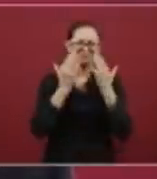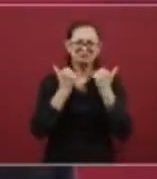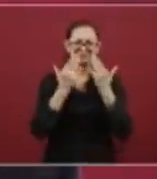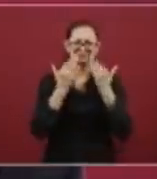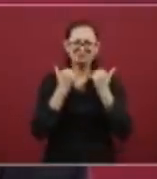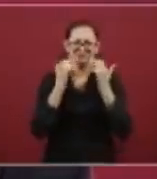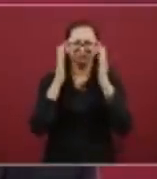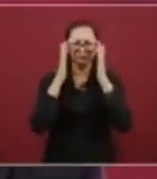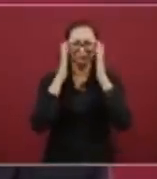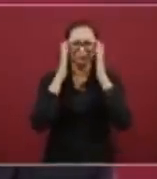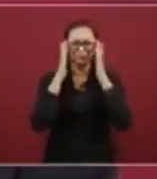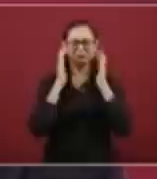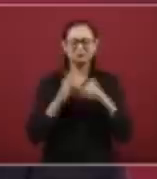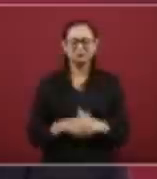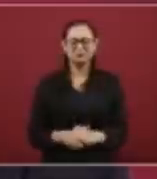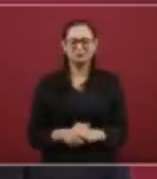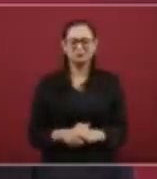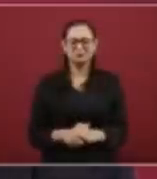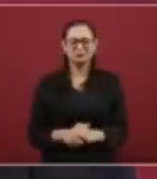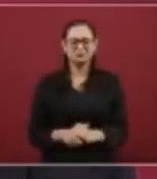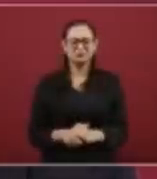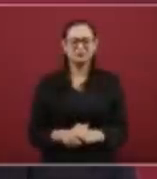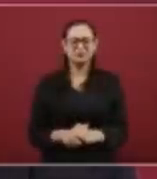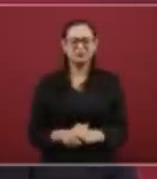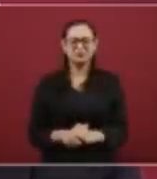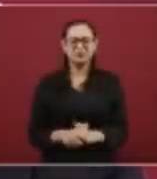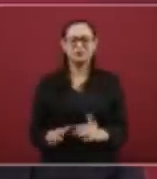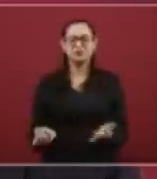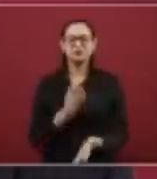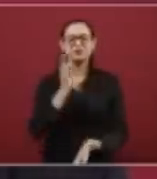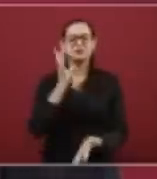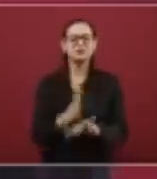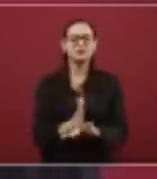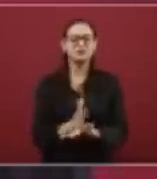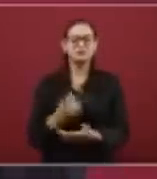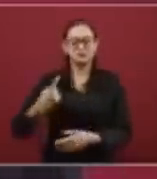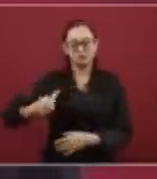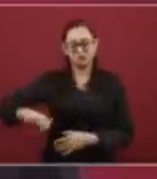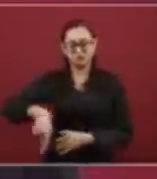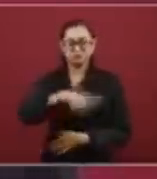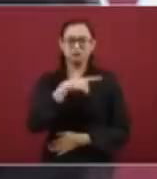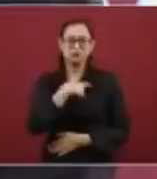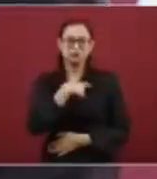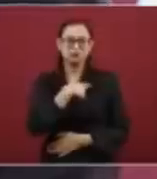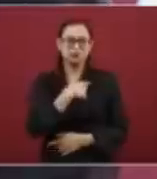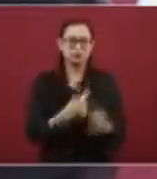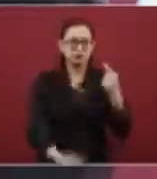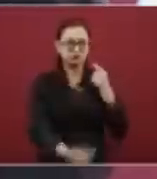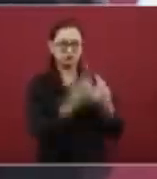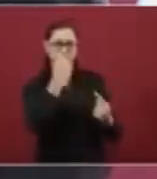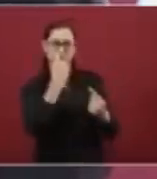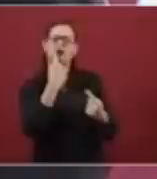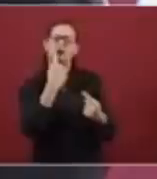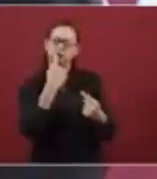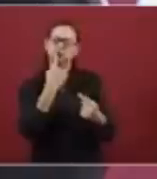es el ejercicio, ¿sí?, de nuestro derecho de réplica. Antes,